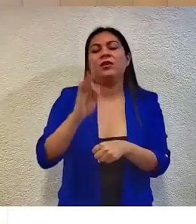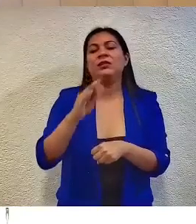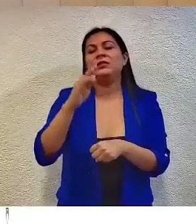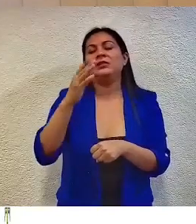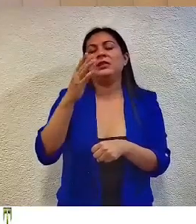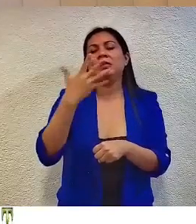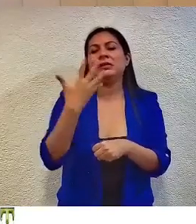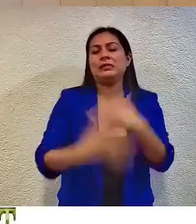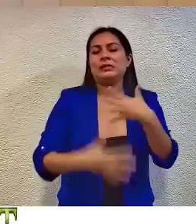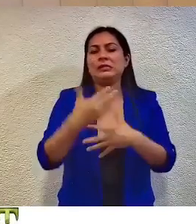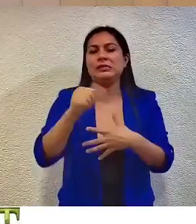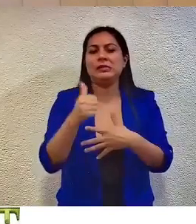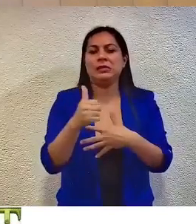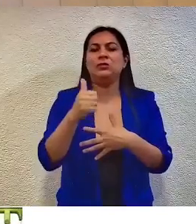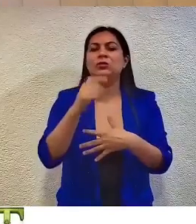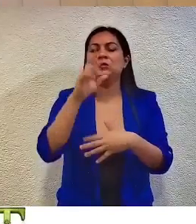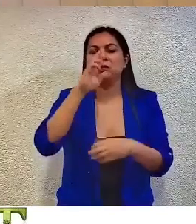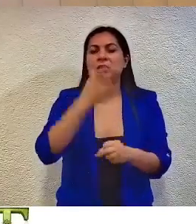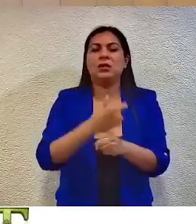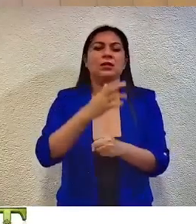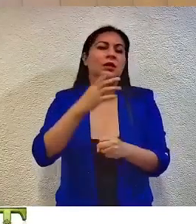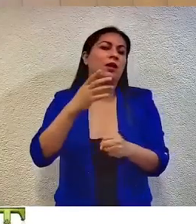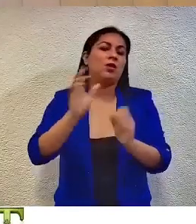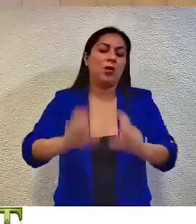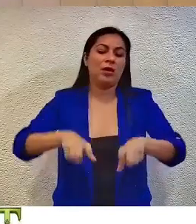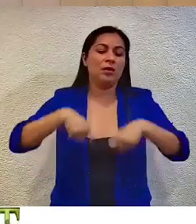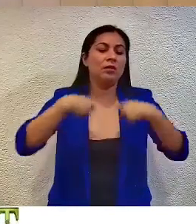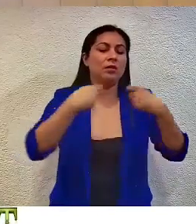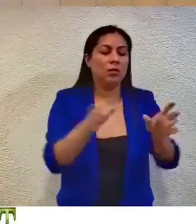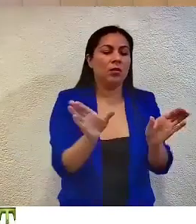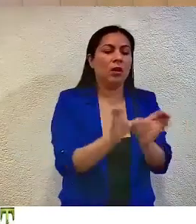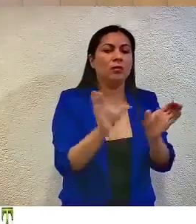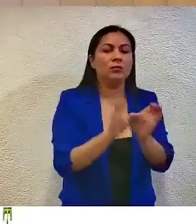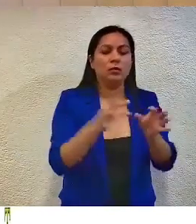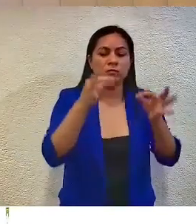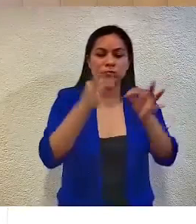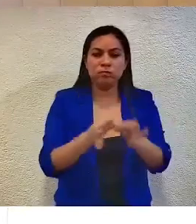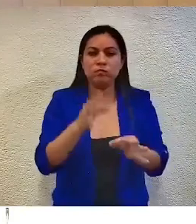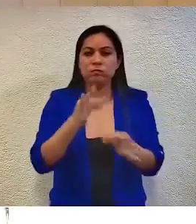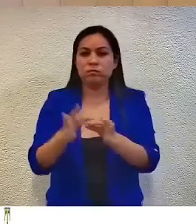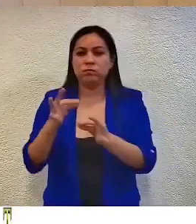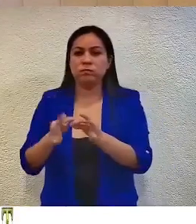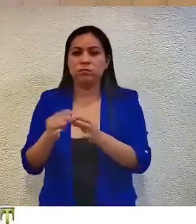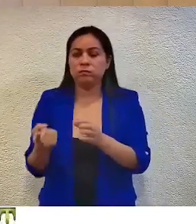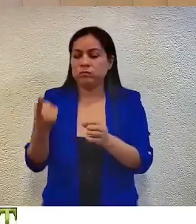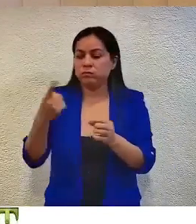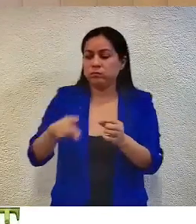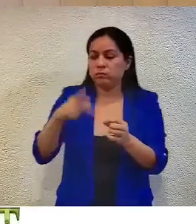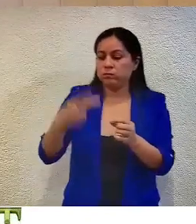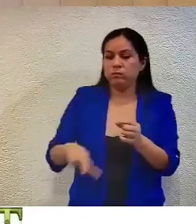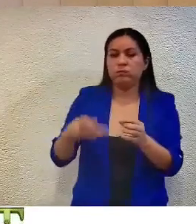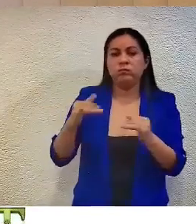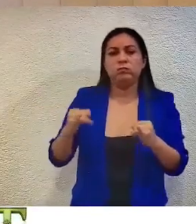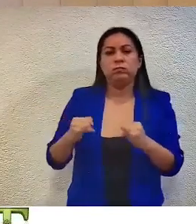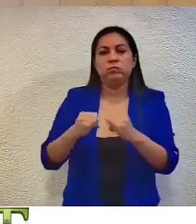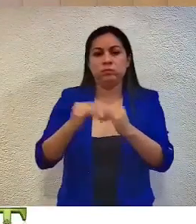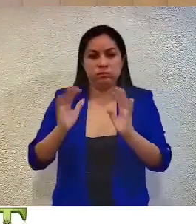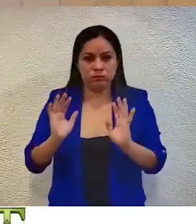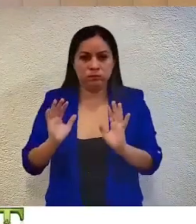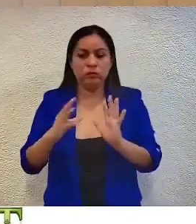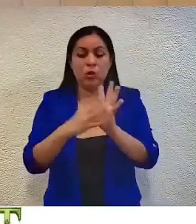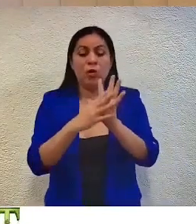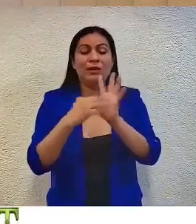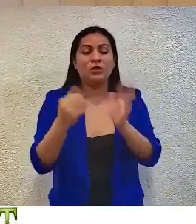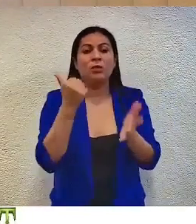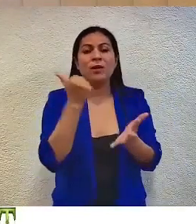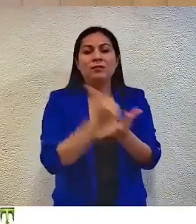secretario ejecutivo del Instituto Electoral remitió las constancias relativas al cumplimiento de la sentencia que emitió este tribunal, siendo estas copia